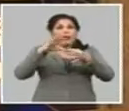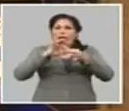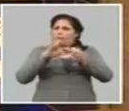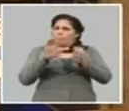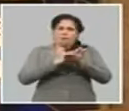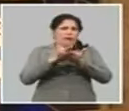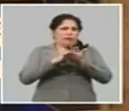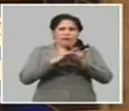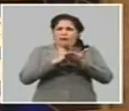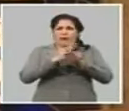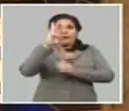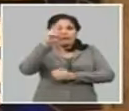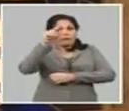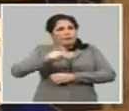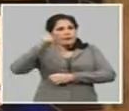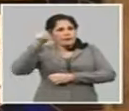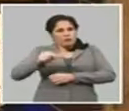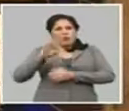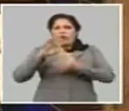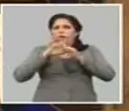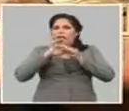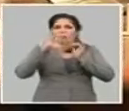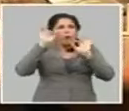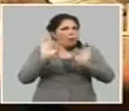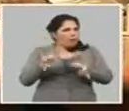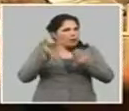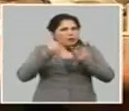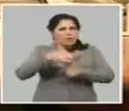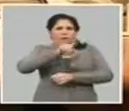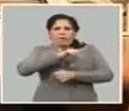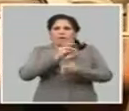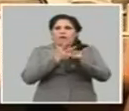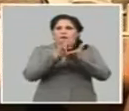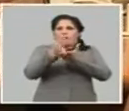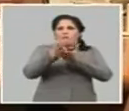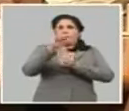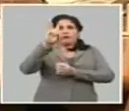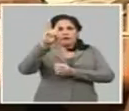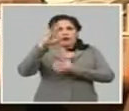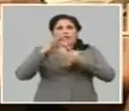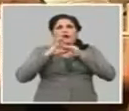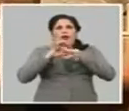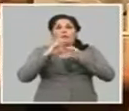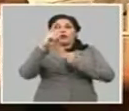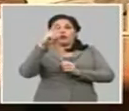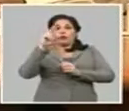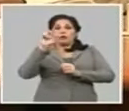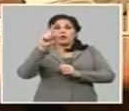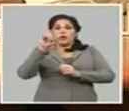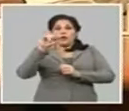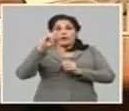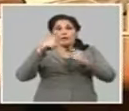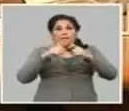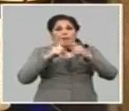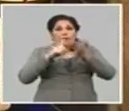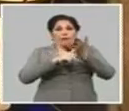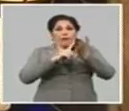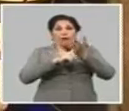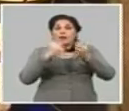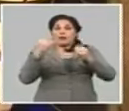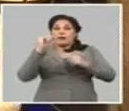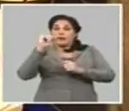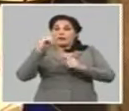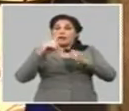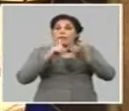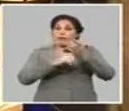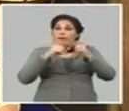ningún nuevo caso graves sin esos tres que siguen los mismos tres los dos que tenemos en el ipk que se encuentra en estado crítico